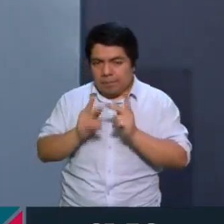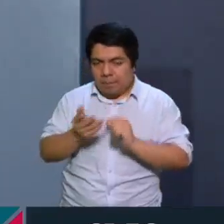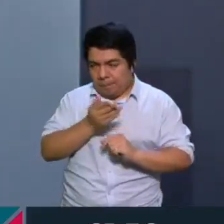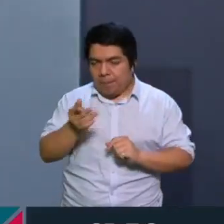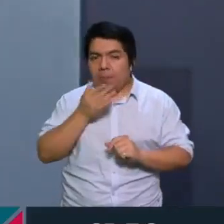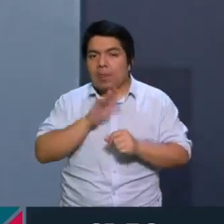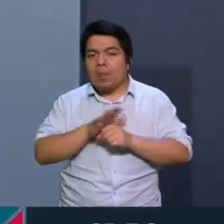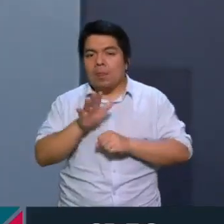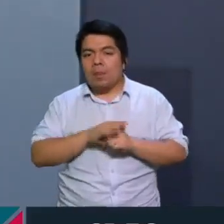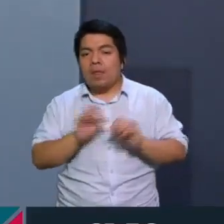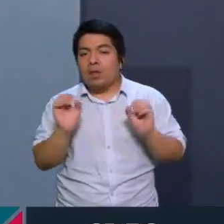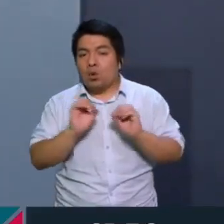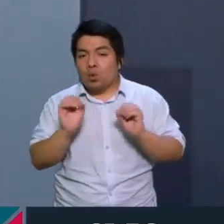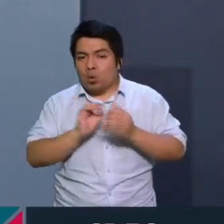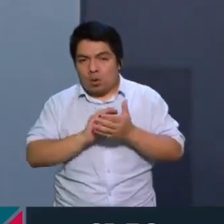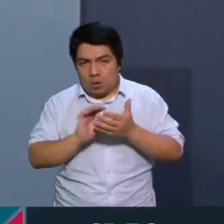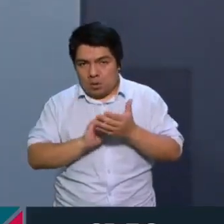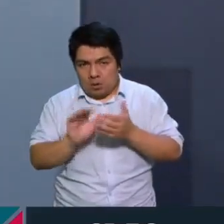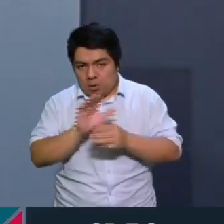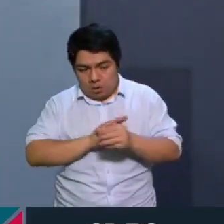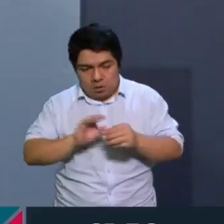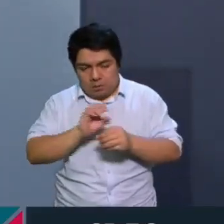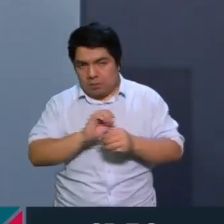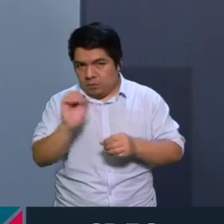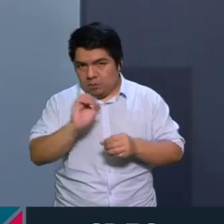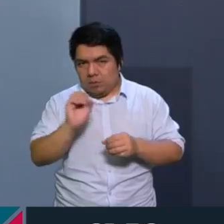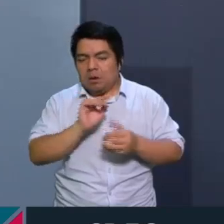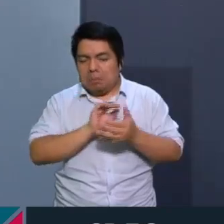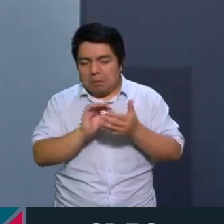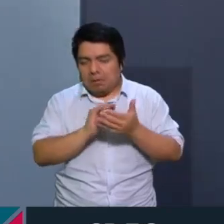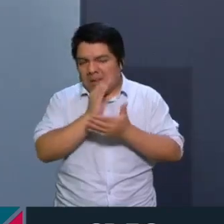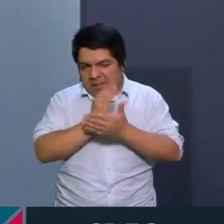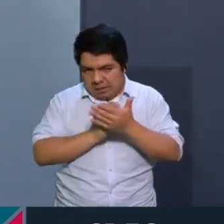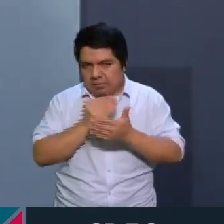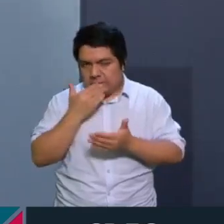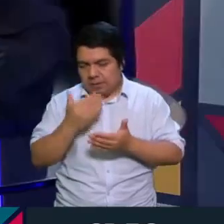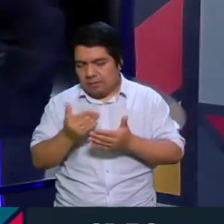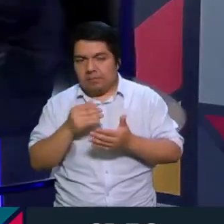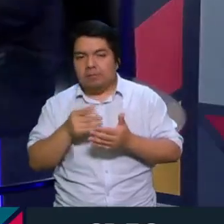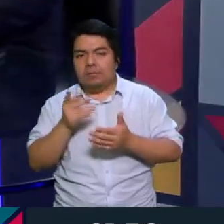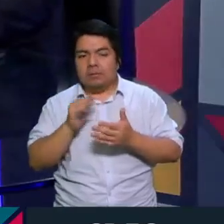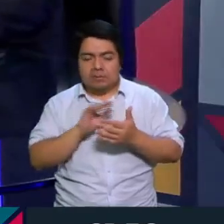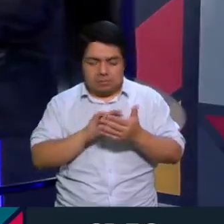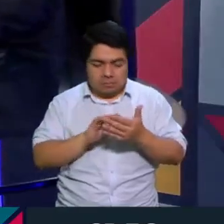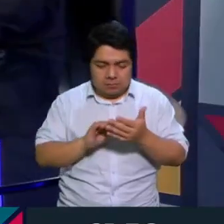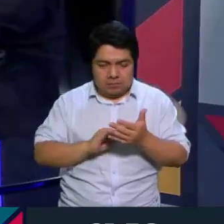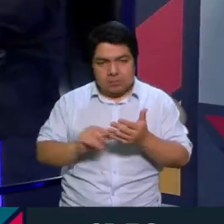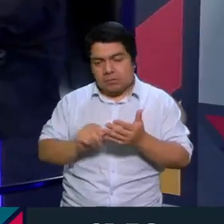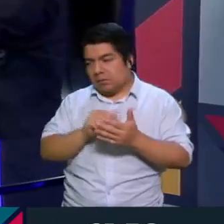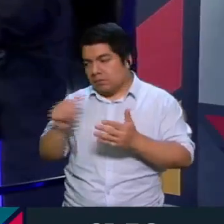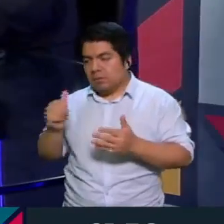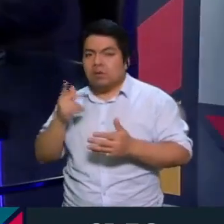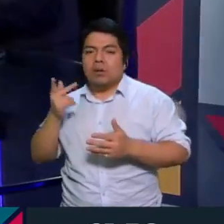audiencia, yo no lo he leído completo, he leído una parte, pero algo que me gusta mucho, porque también he leído libros de muchos otros